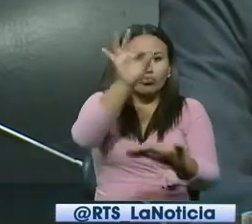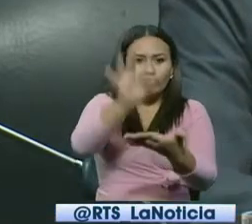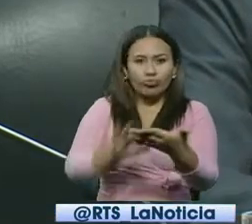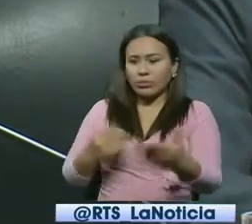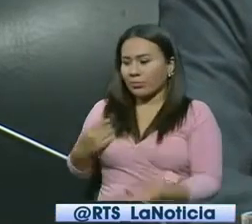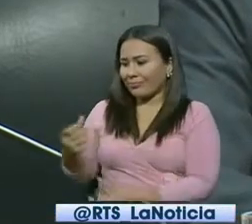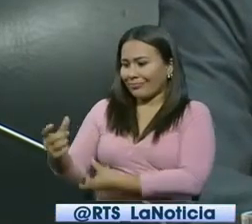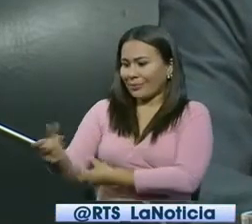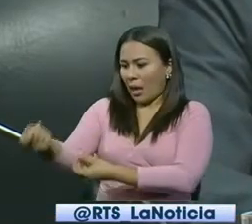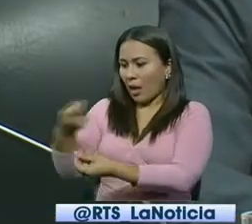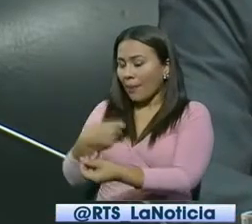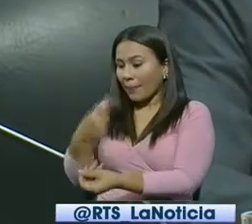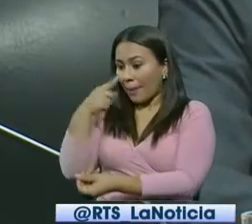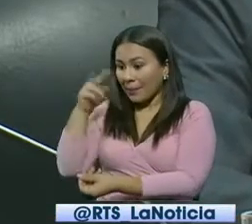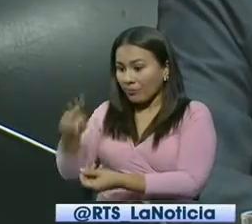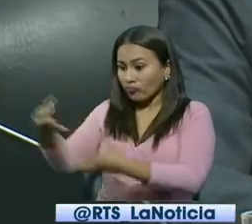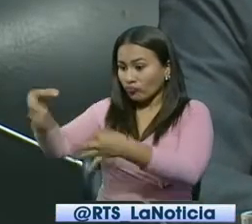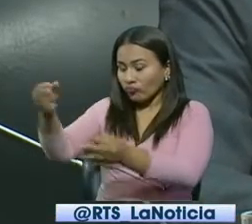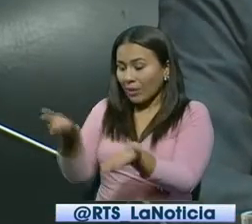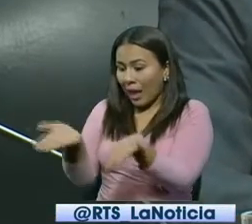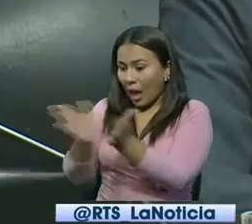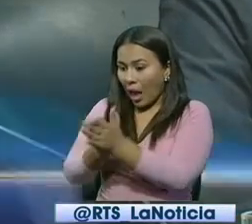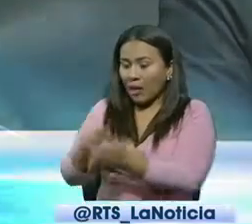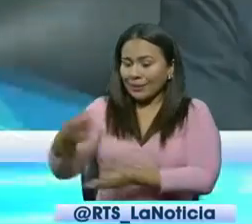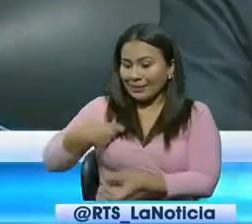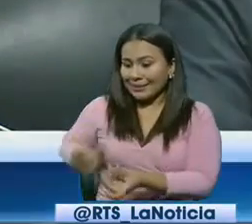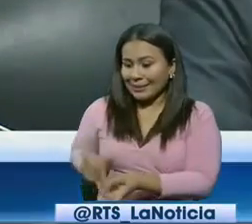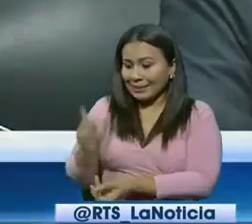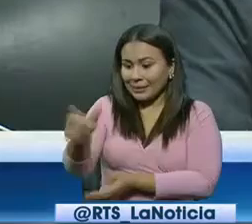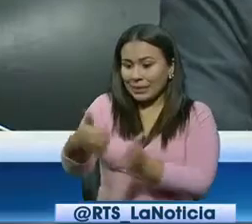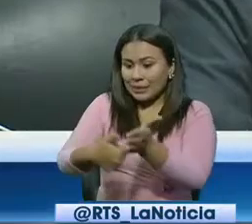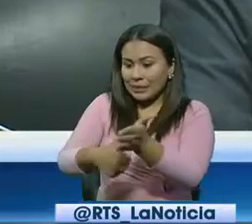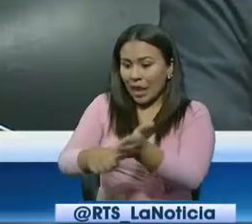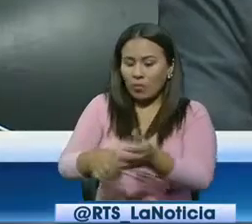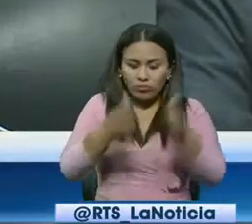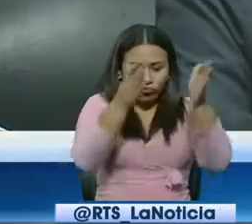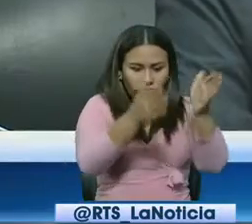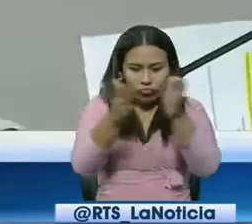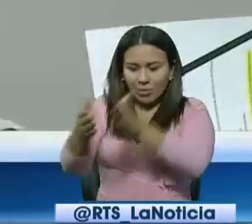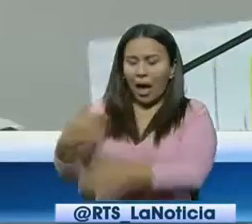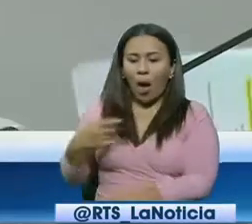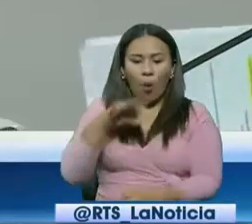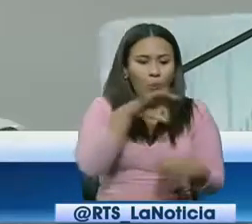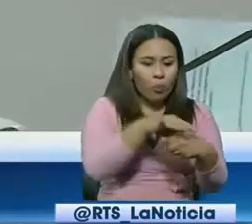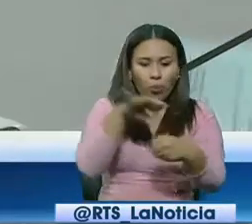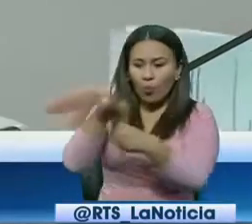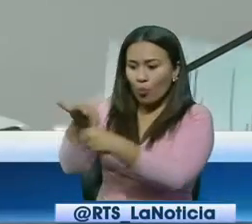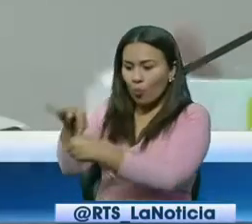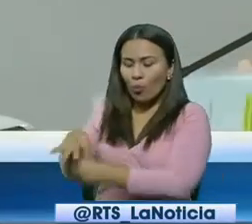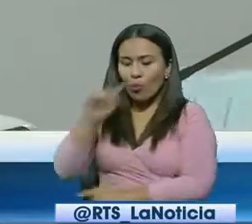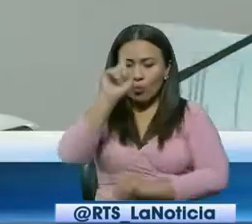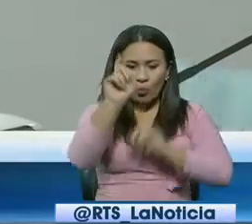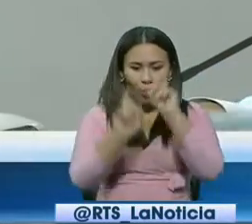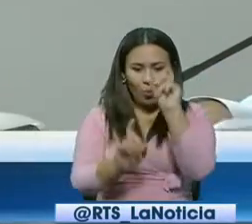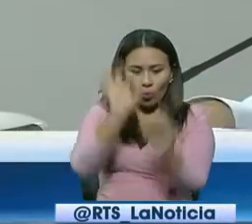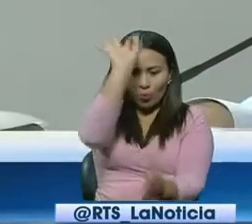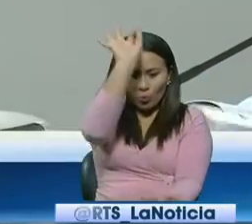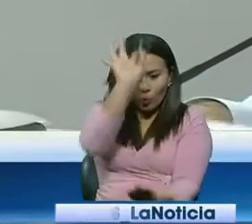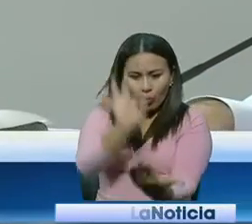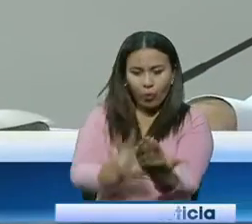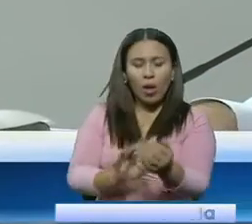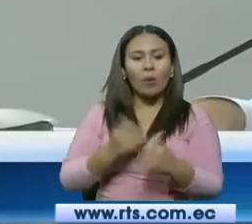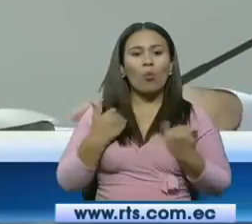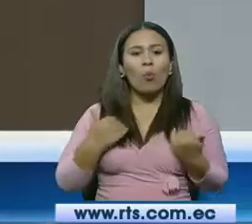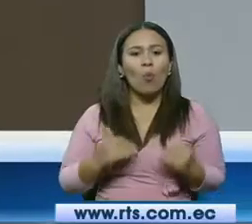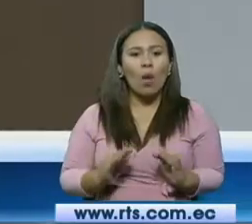del receptor al voto, se identifica y tiene facilidad en 3 biombos para votar. Según el consejero Paul Salazar, el 21